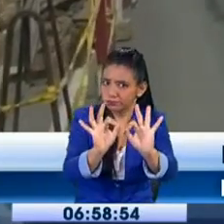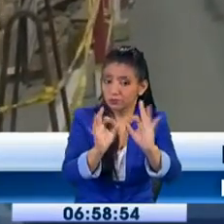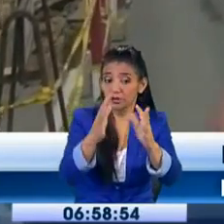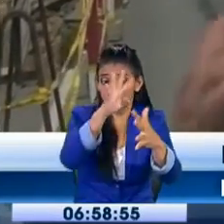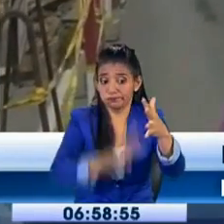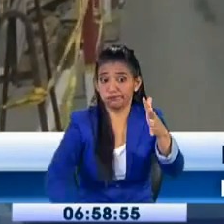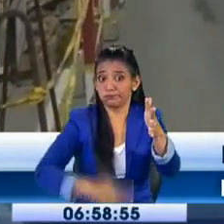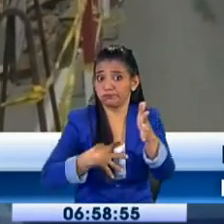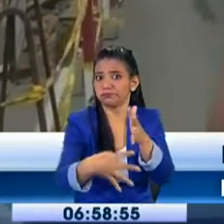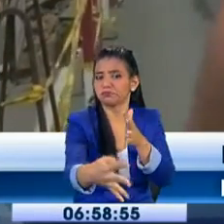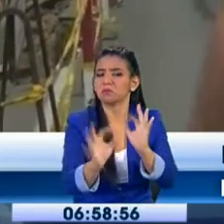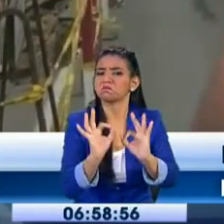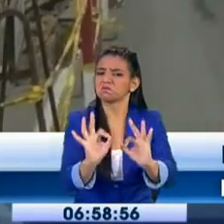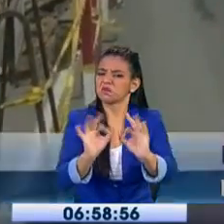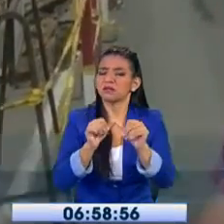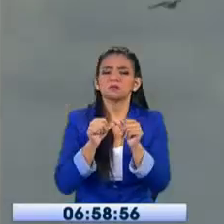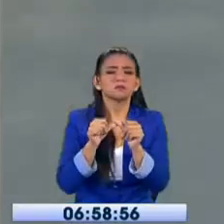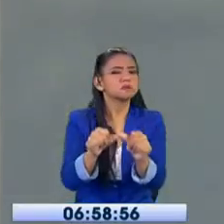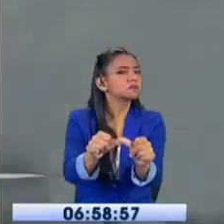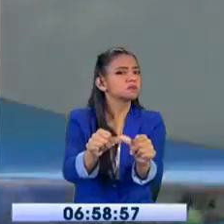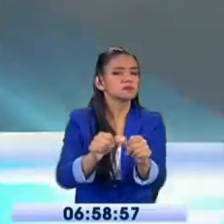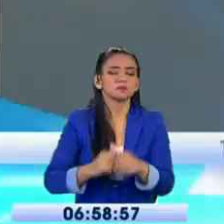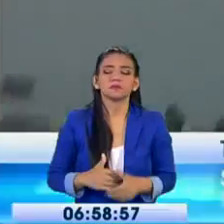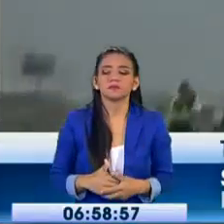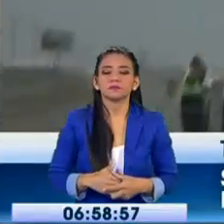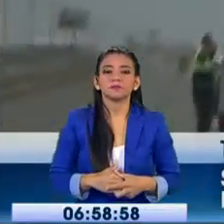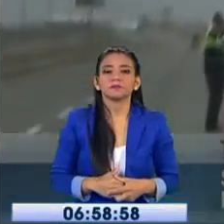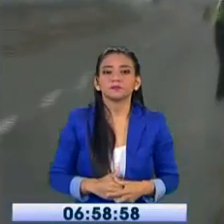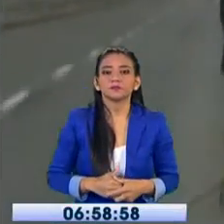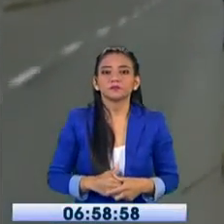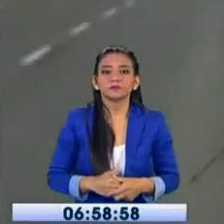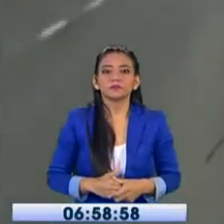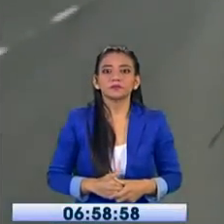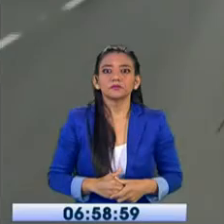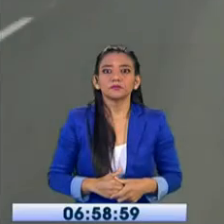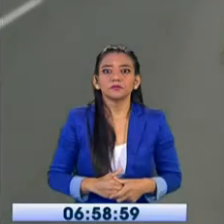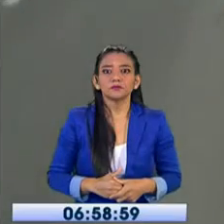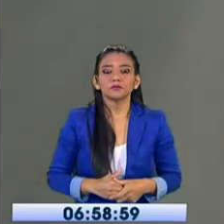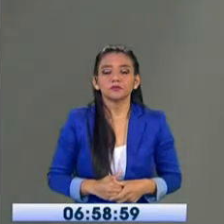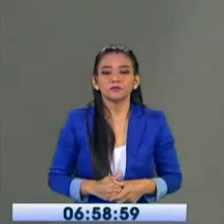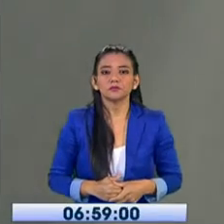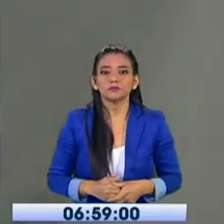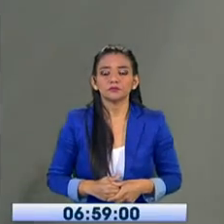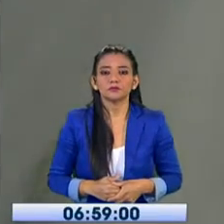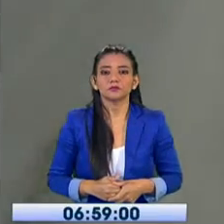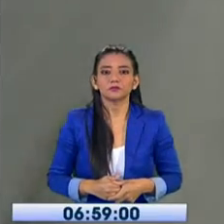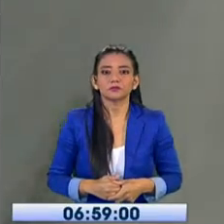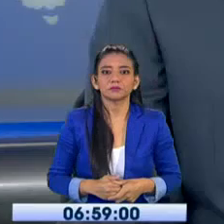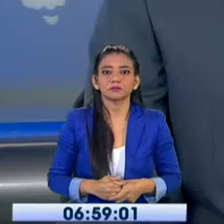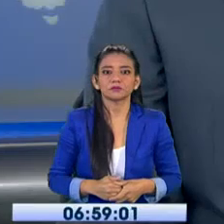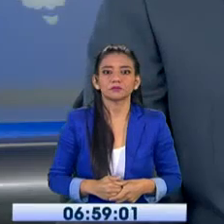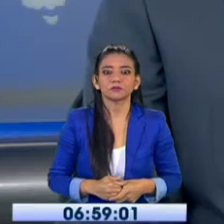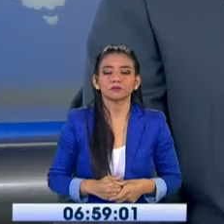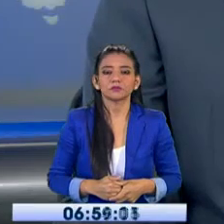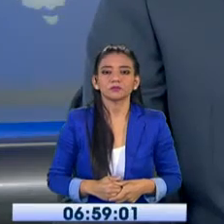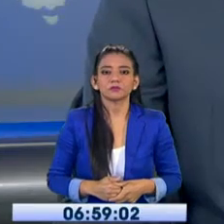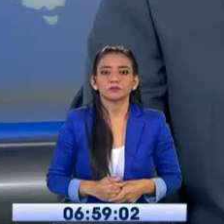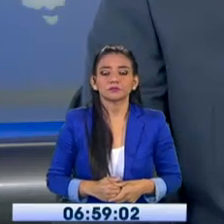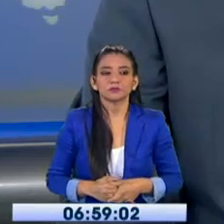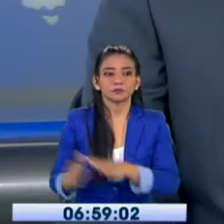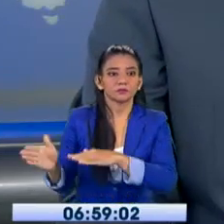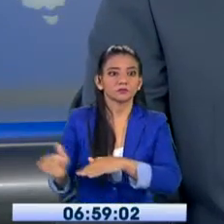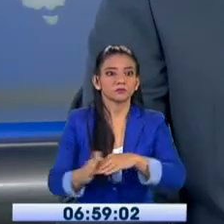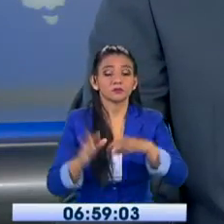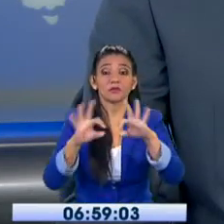textil, eso tiene una durabilidad tremenda. Desde la provincia de Santa Elena, informó Darwin Villao. Una